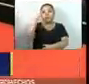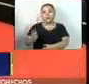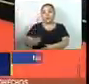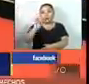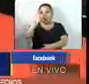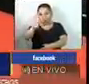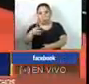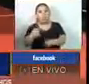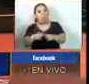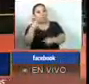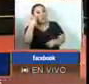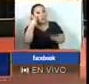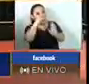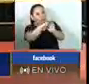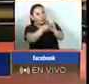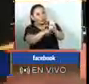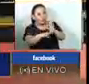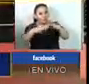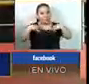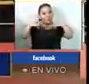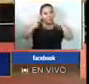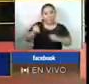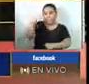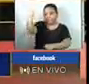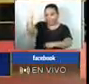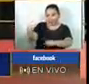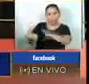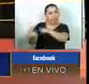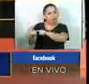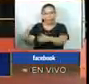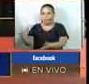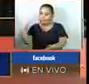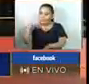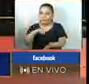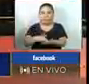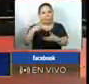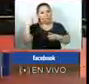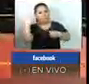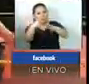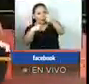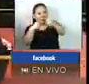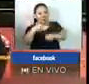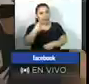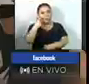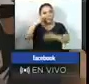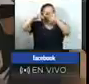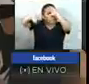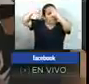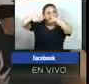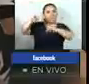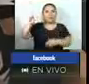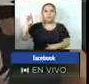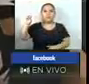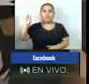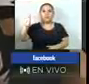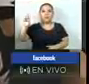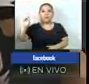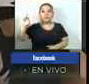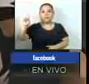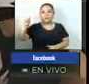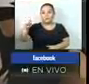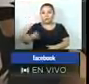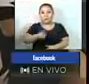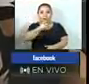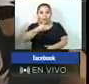protocolos de bioseguridad y donde el señor Misterio volverá a figurar con imágenes de Roberto Martínez y Marbatres